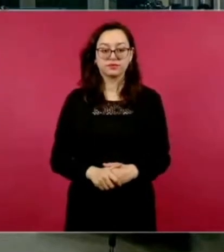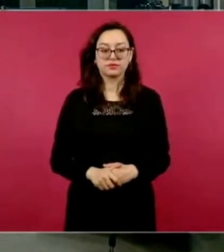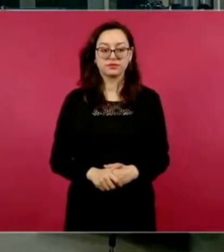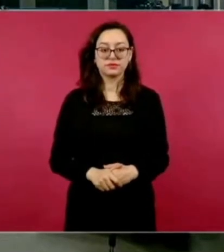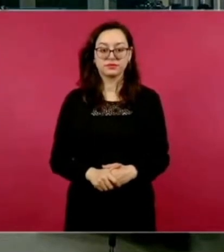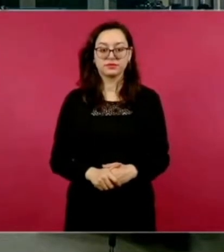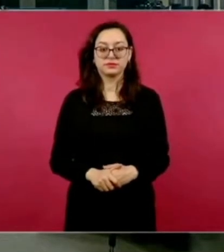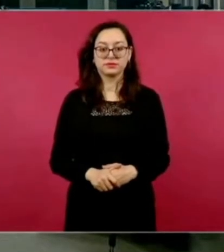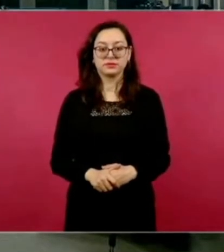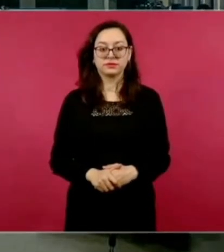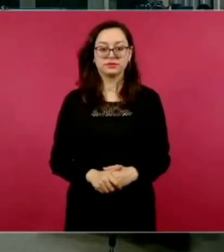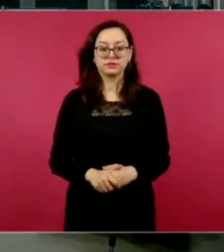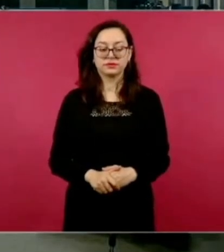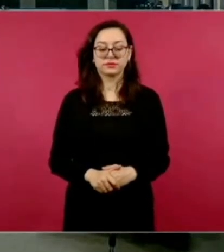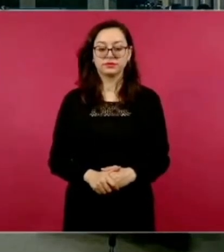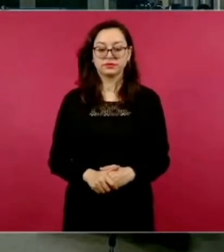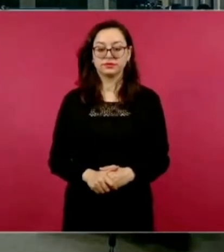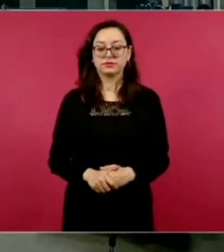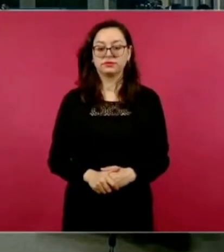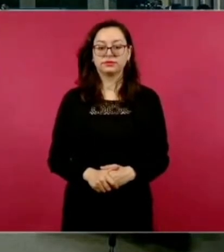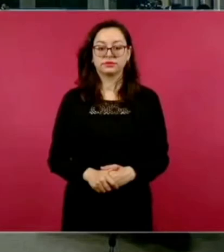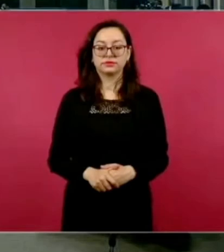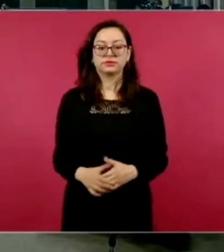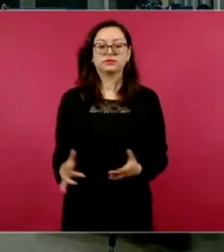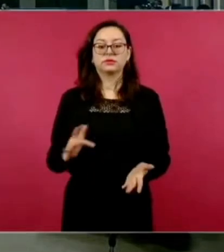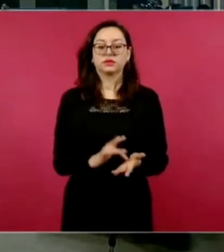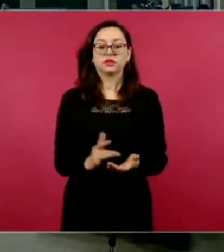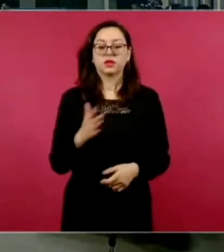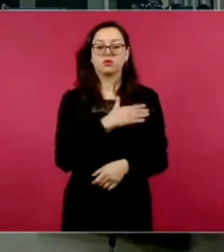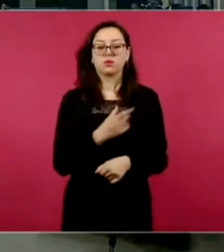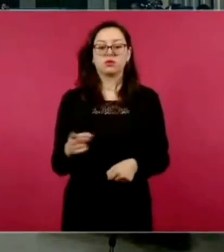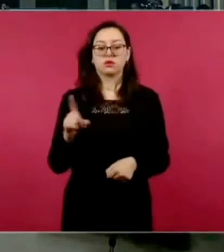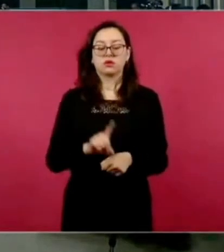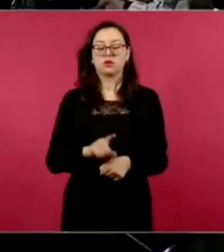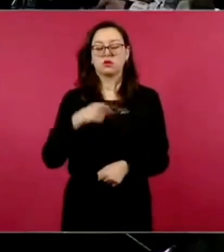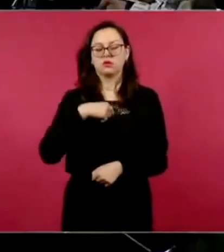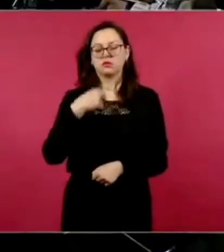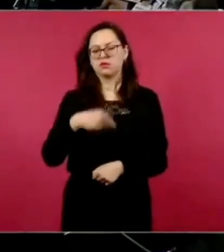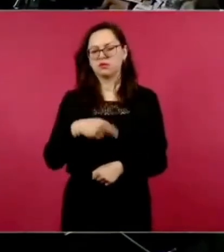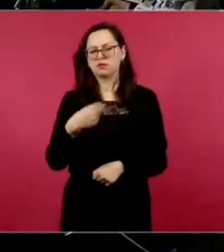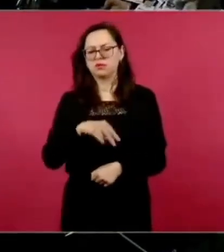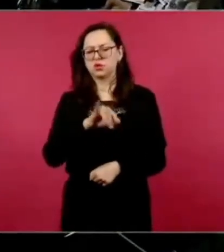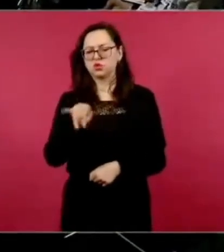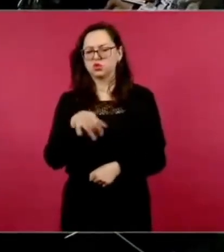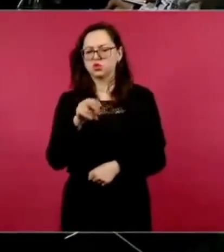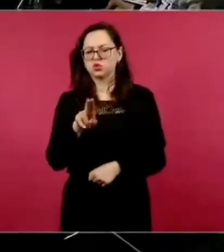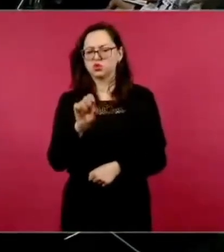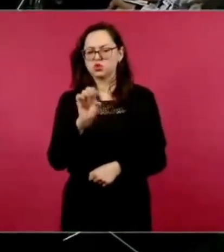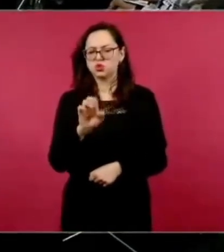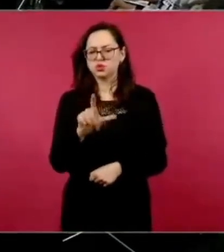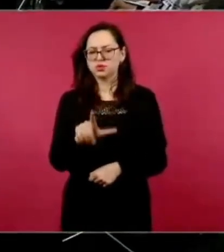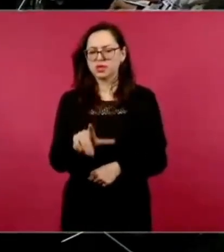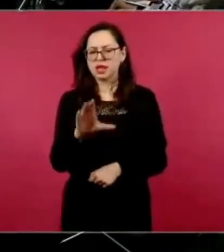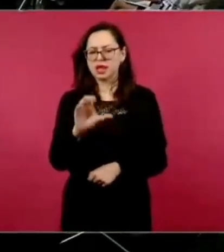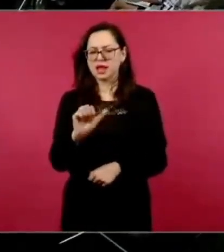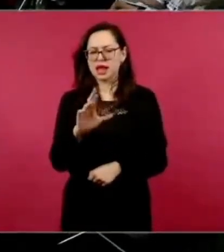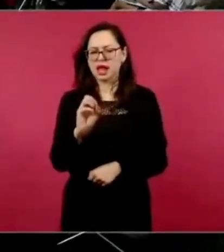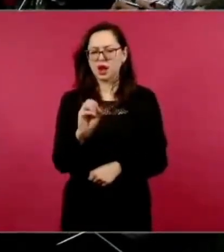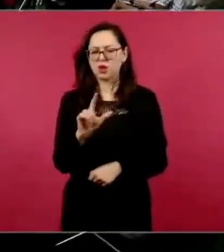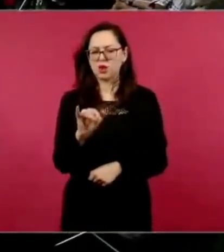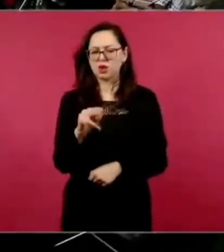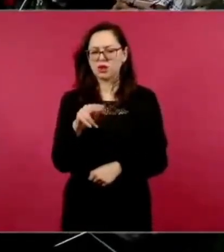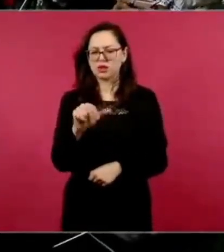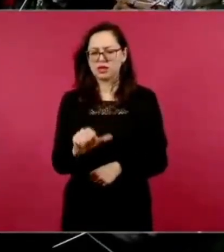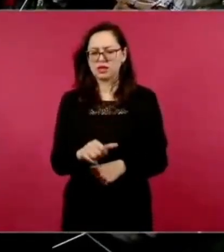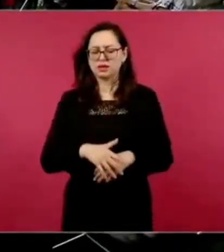pero vamos. Okay. Gracias. Buenos días, señor presidente. Mi nombre es Yufel Carolina, de Código Libre. Señor presidente, parece que el legislativo